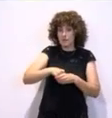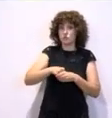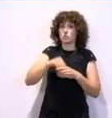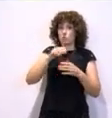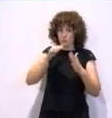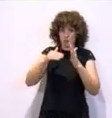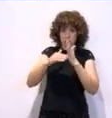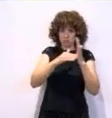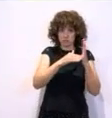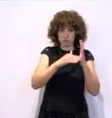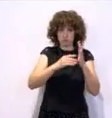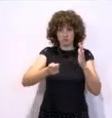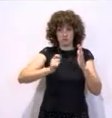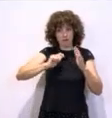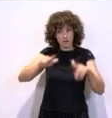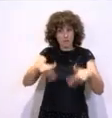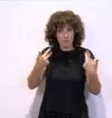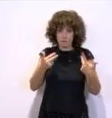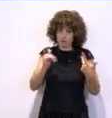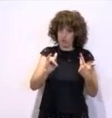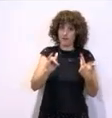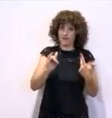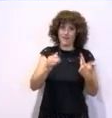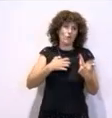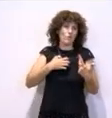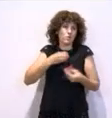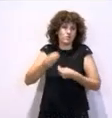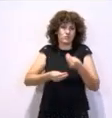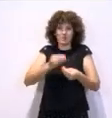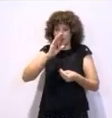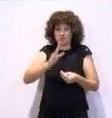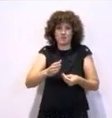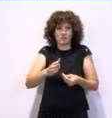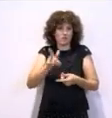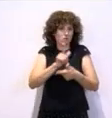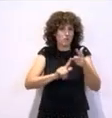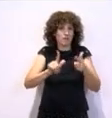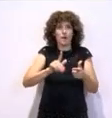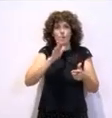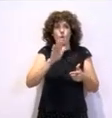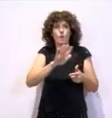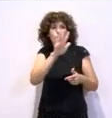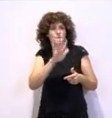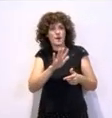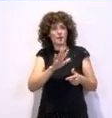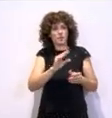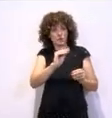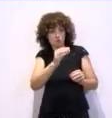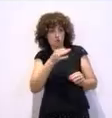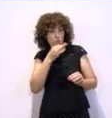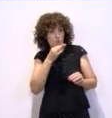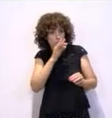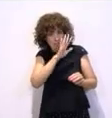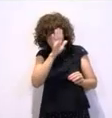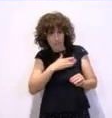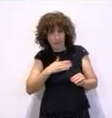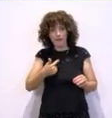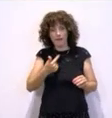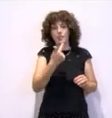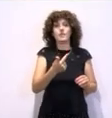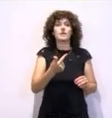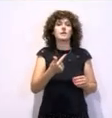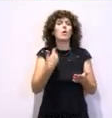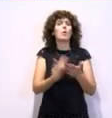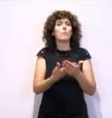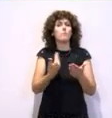donde la seguridad nos permite hacer ese viaje. Nosotros no podemos hacer de forma directa, como parecía deslindarse de su intervención, de forma directa